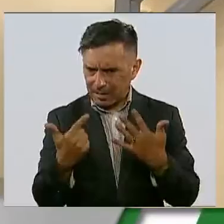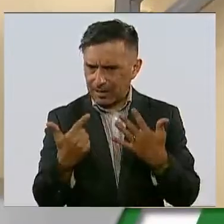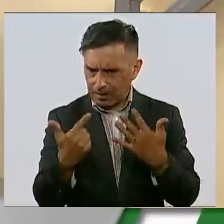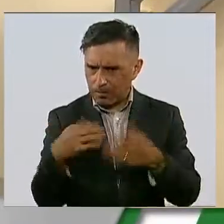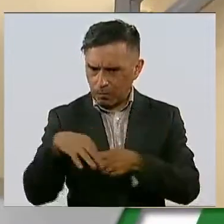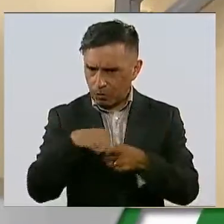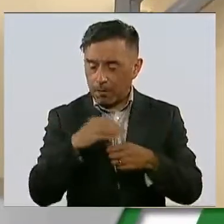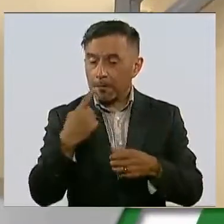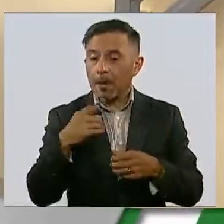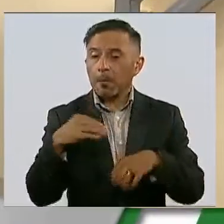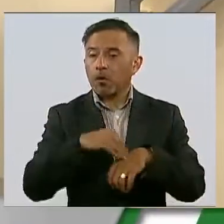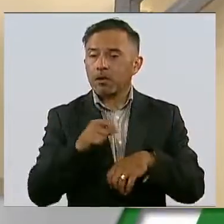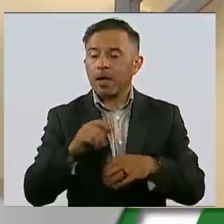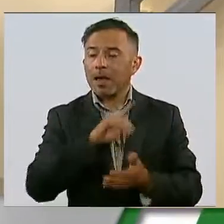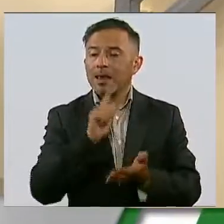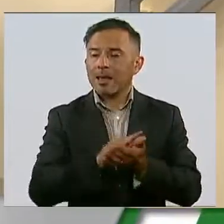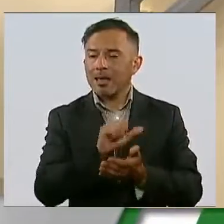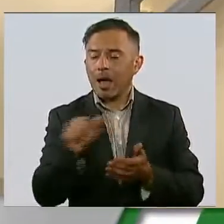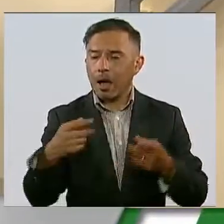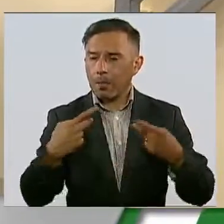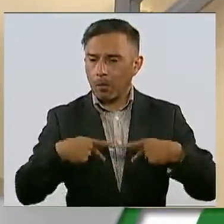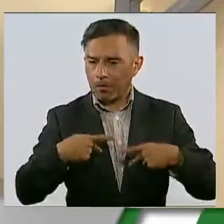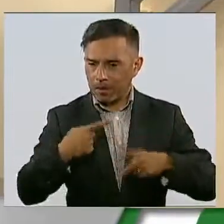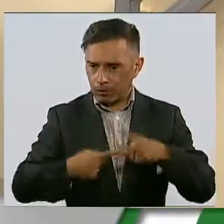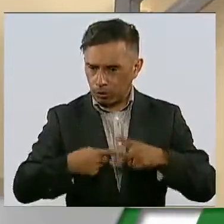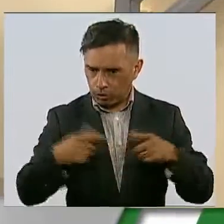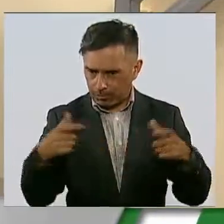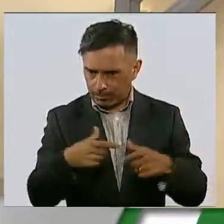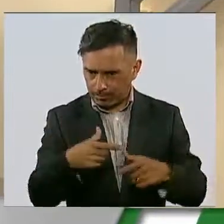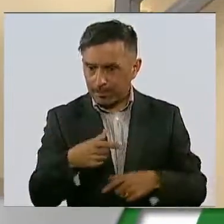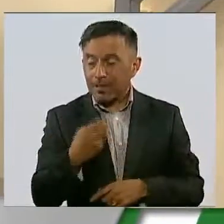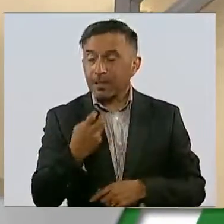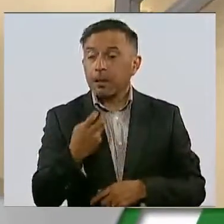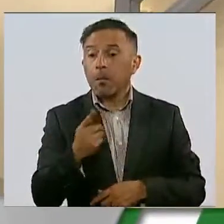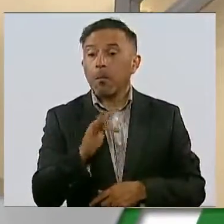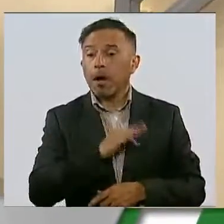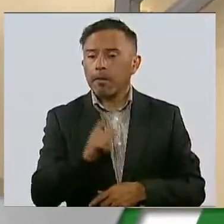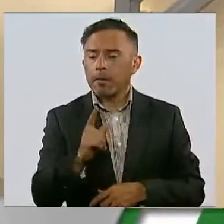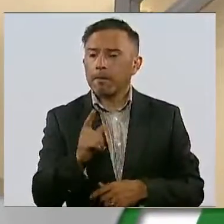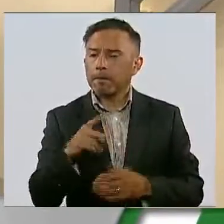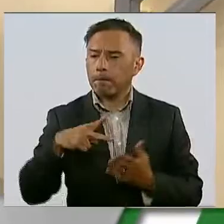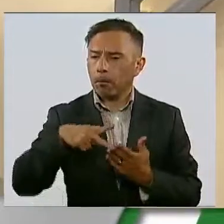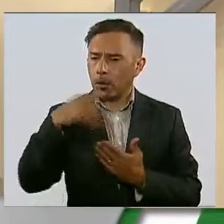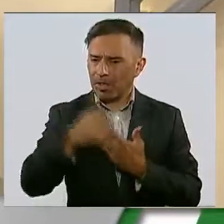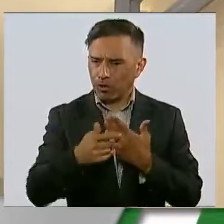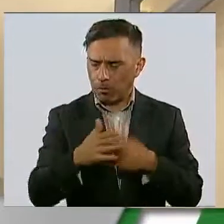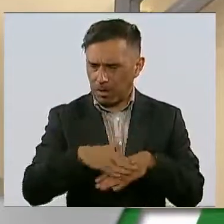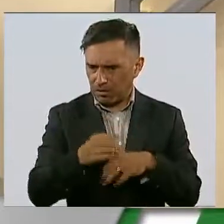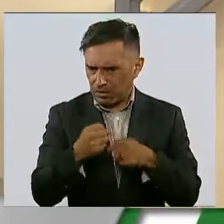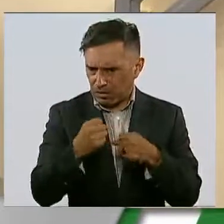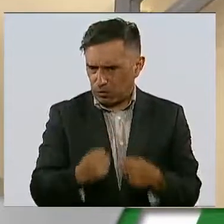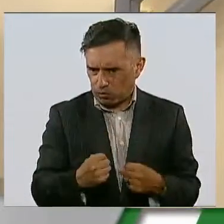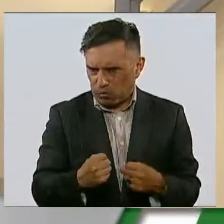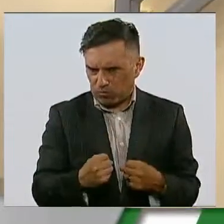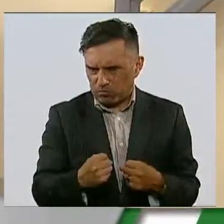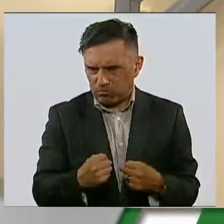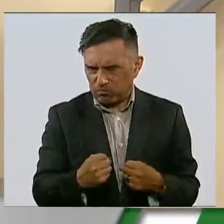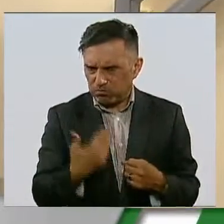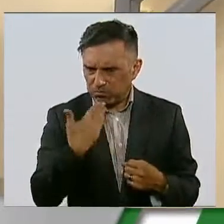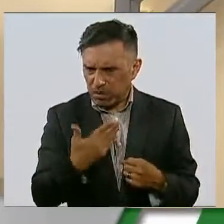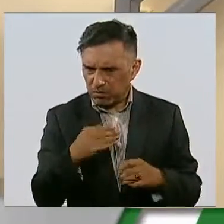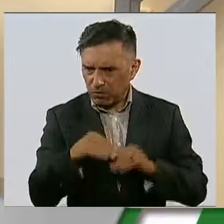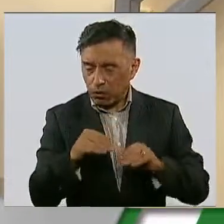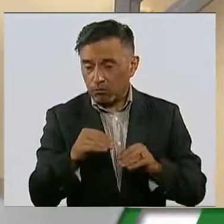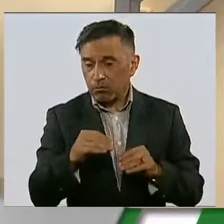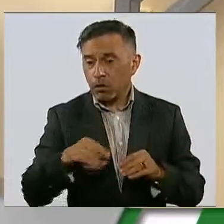de población, de tal manera que podamos tener un proyecto consistente. Y es un